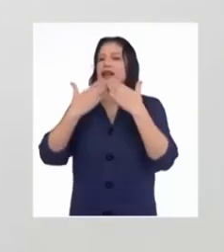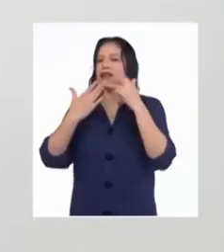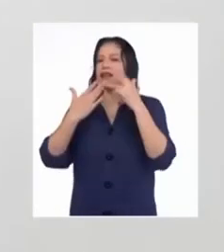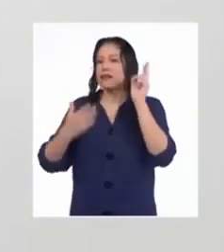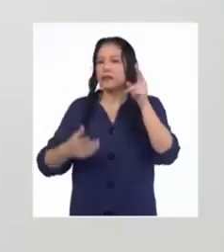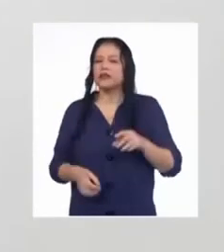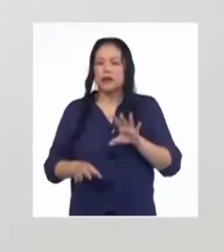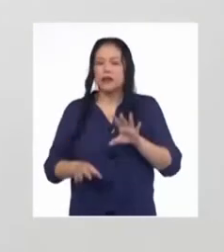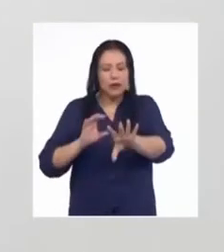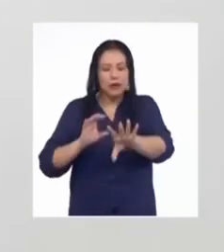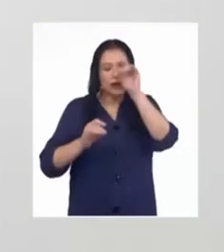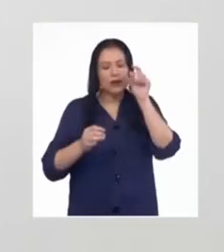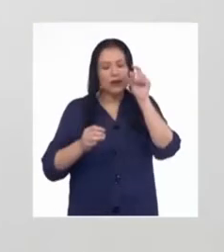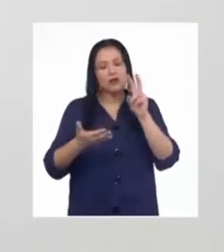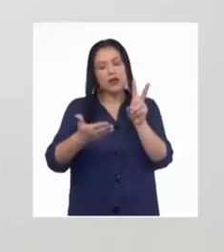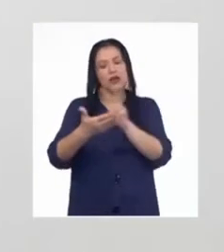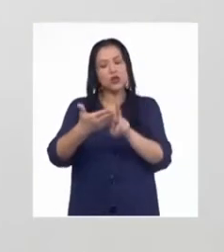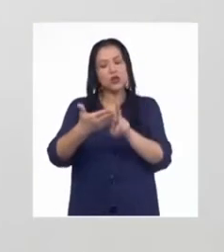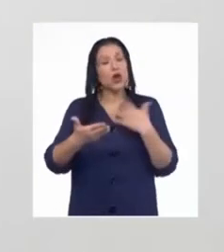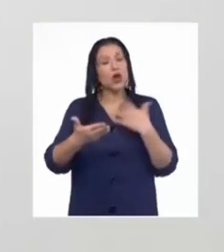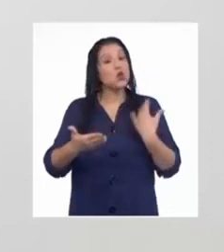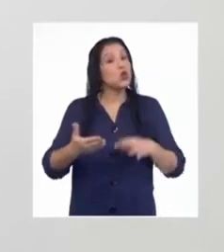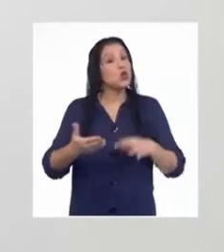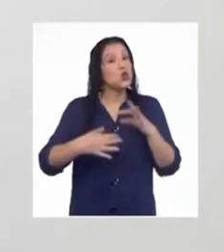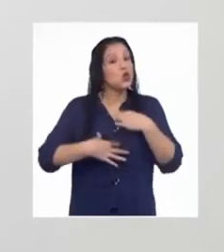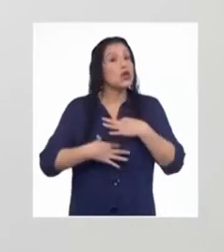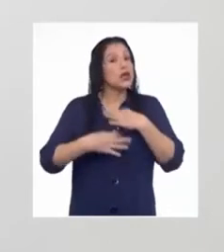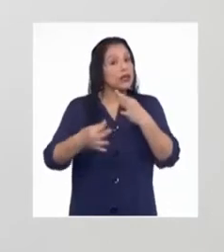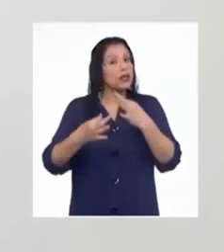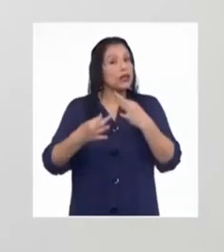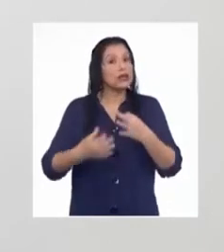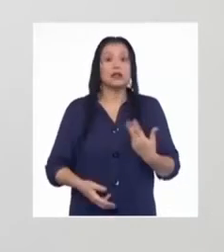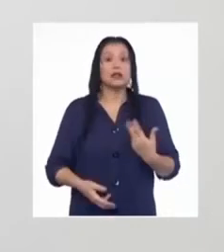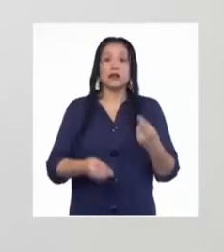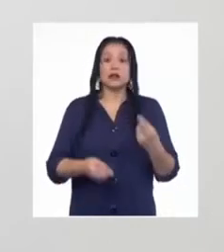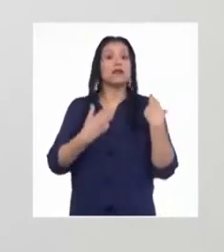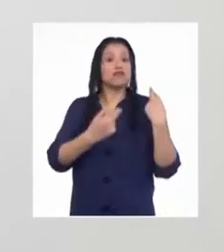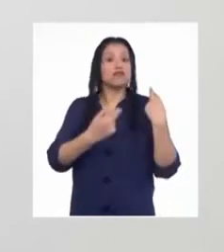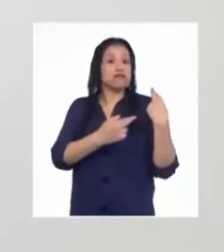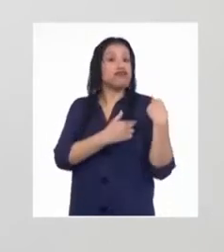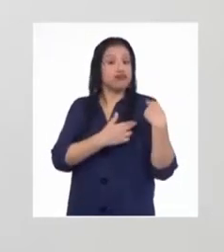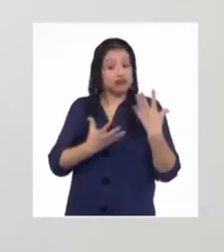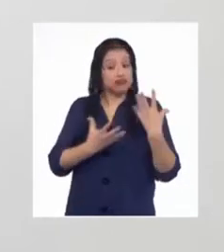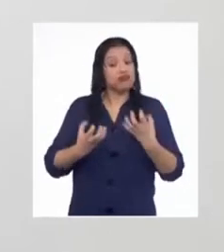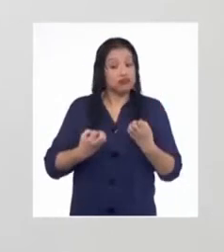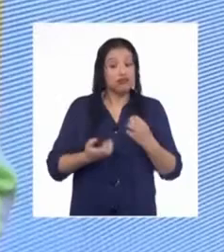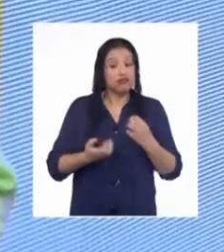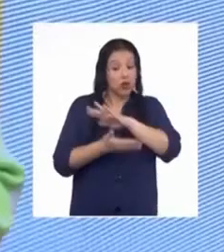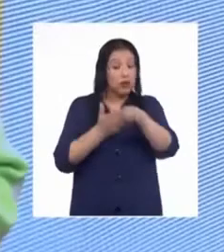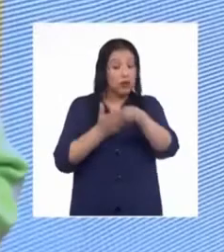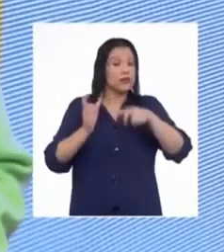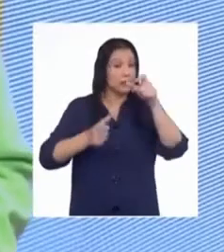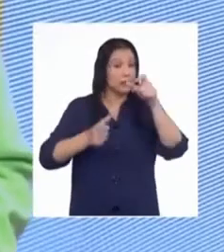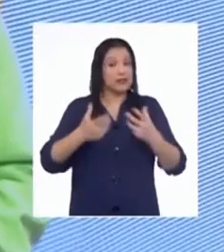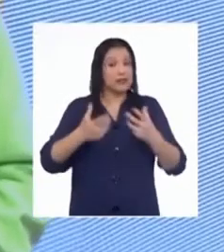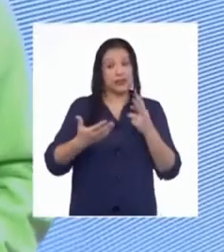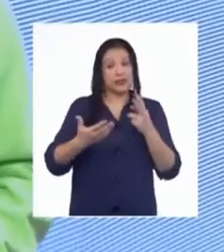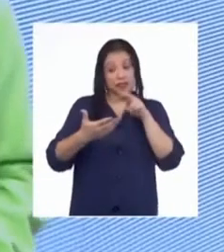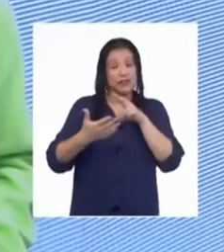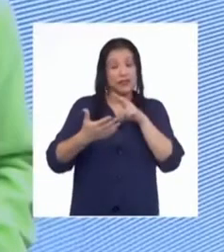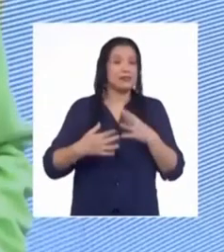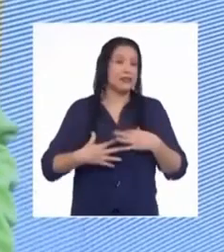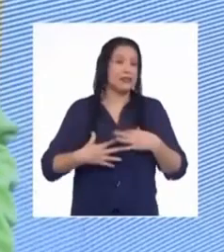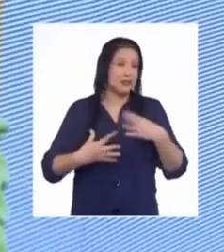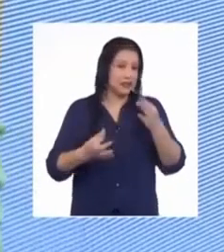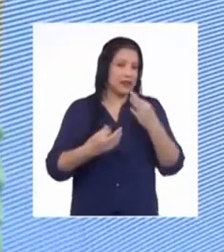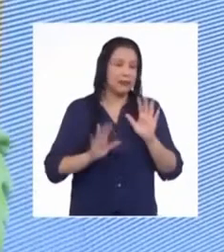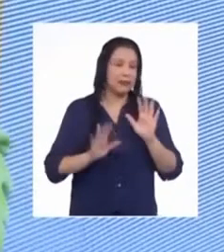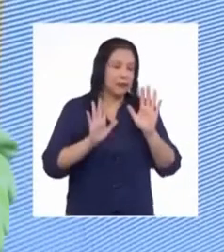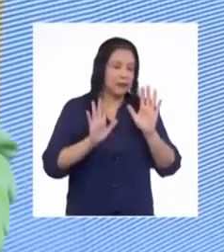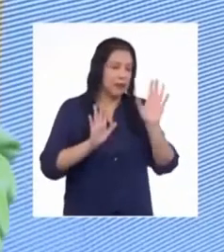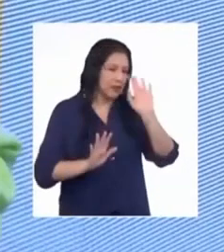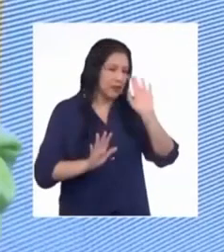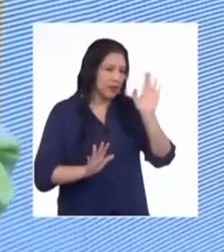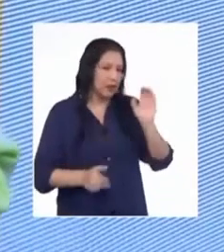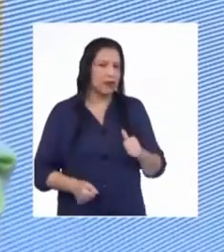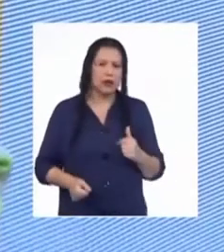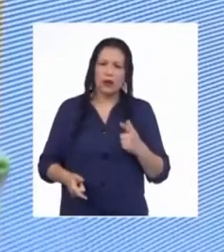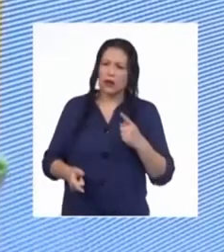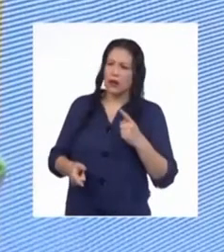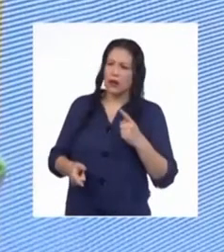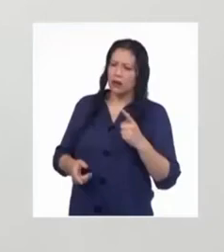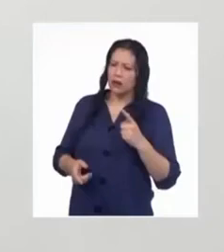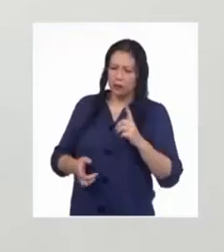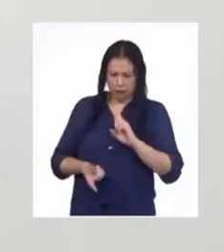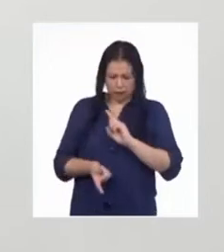una lectura tan interesante que nos compete tanto a todas y a todos. Chao, Analí. Espera, ¿en qué momento